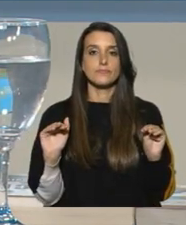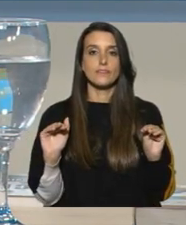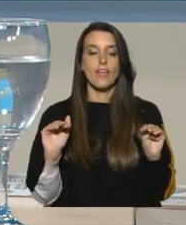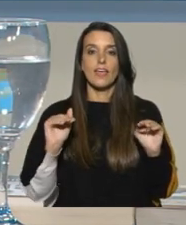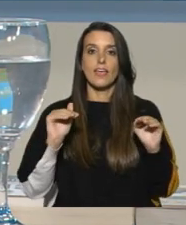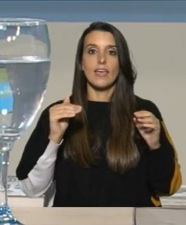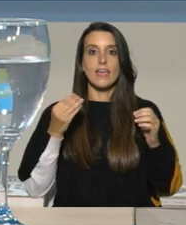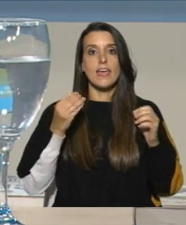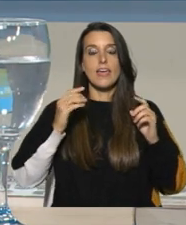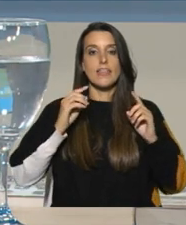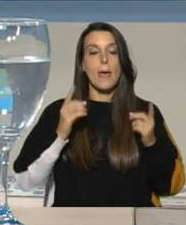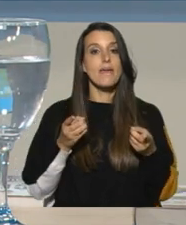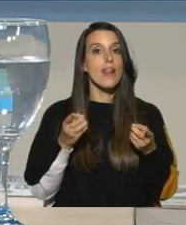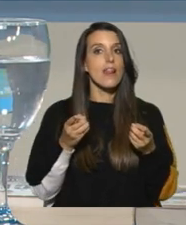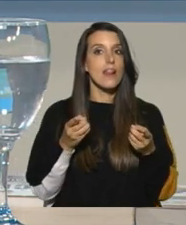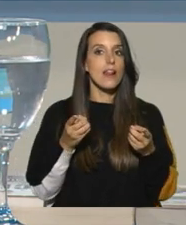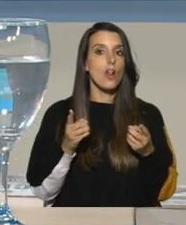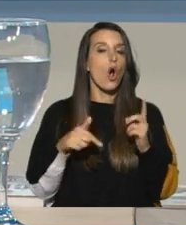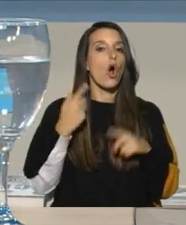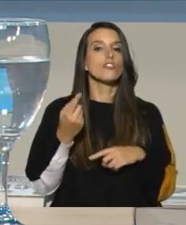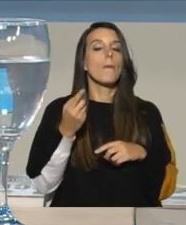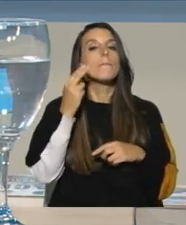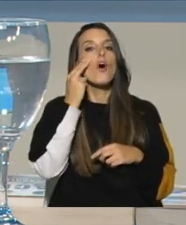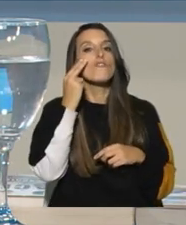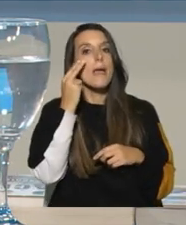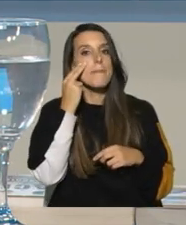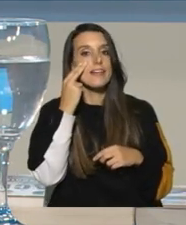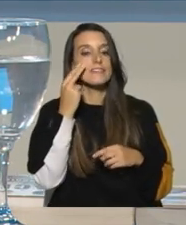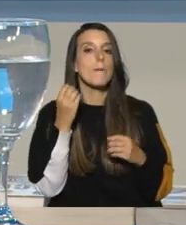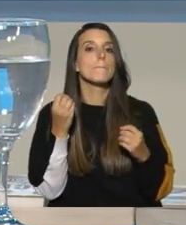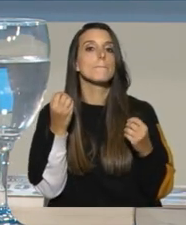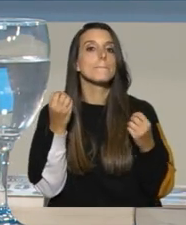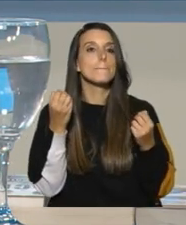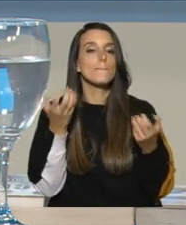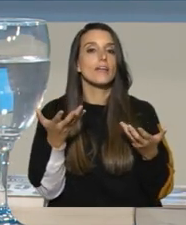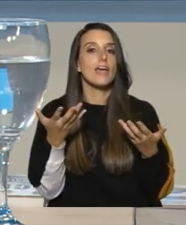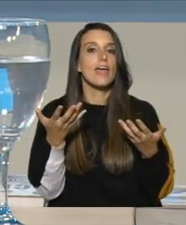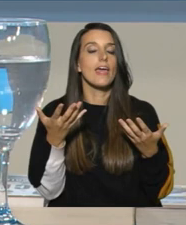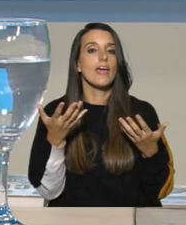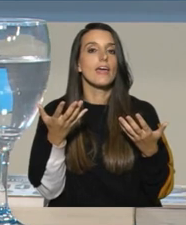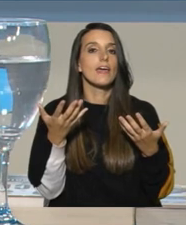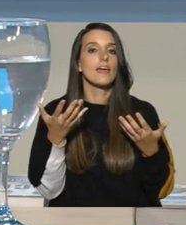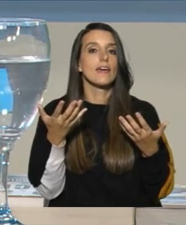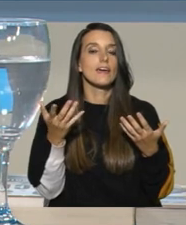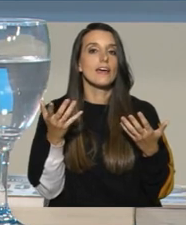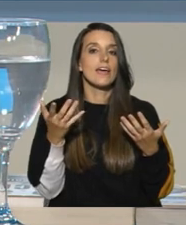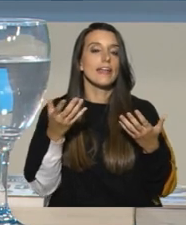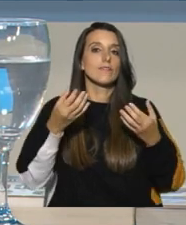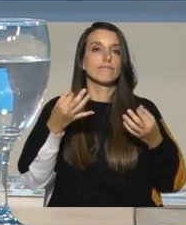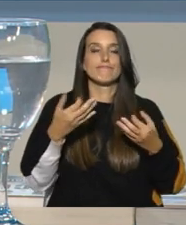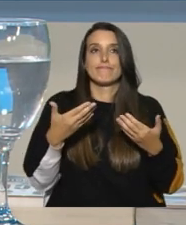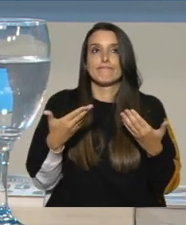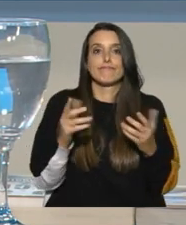que trajo incluso aparejado otra serie de inconvenientes, porque no contentos con la